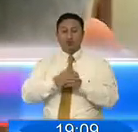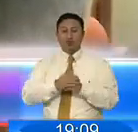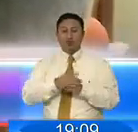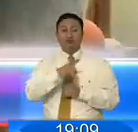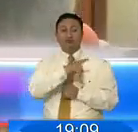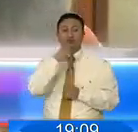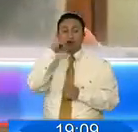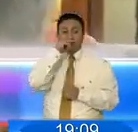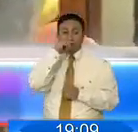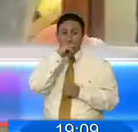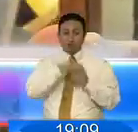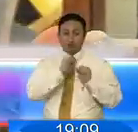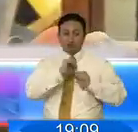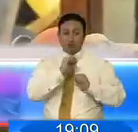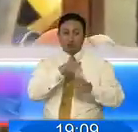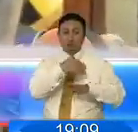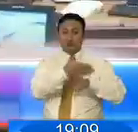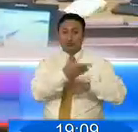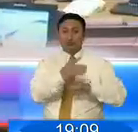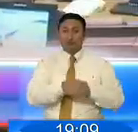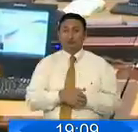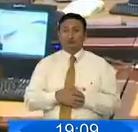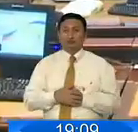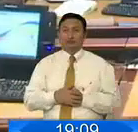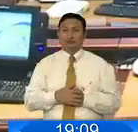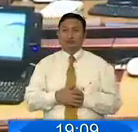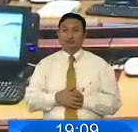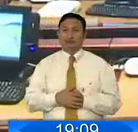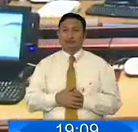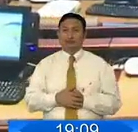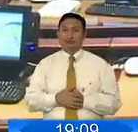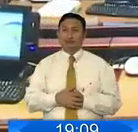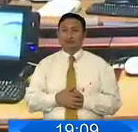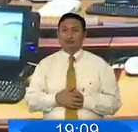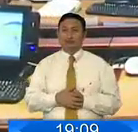llegó finalmente a la Corte Constitucional. Informó Héctor Romero.